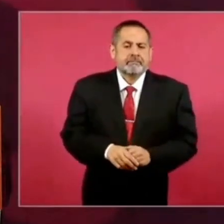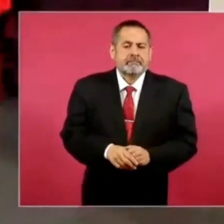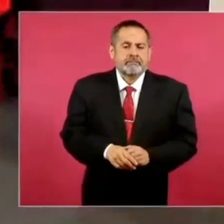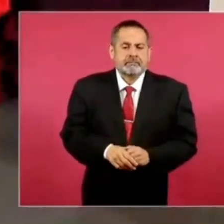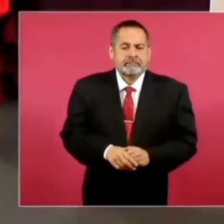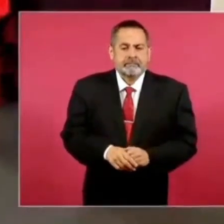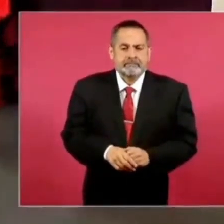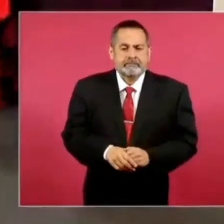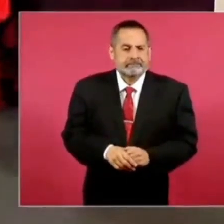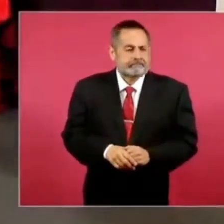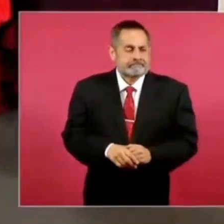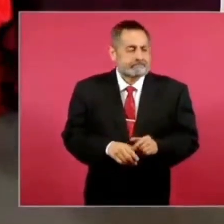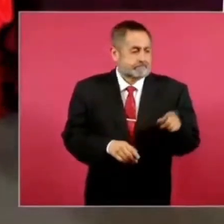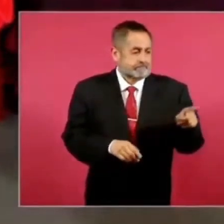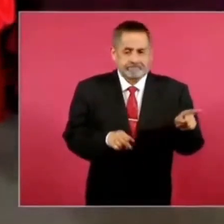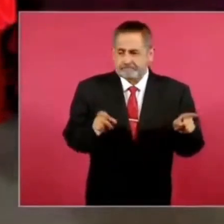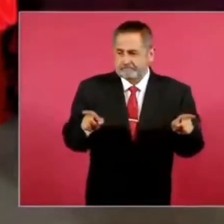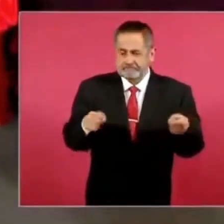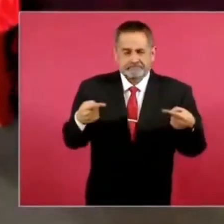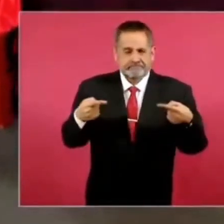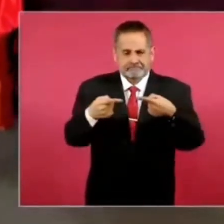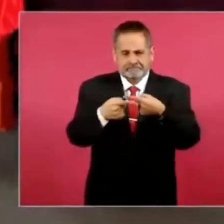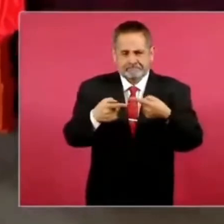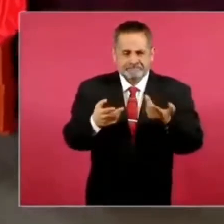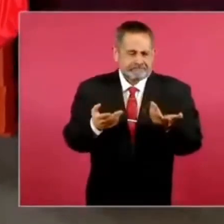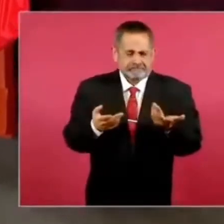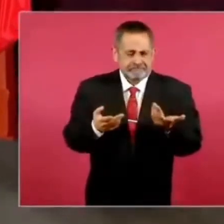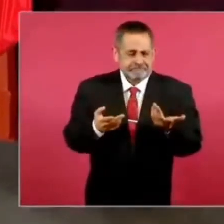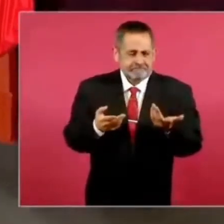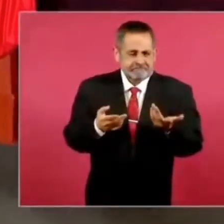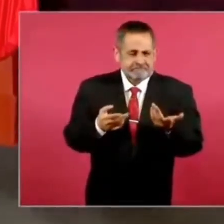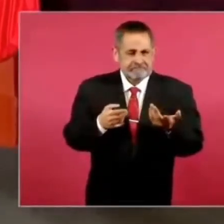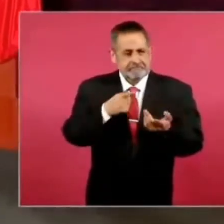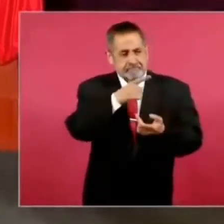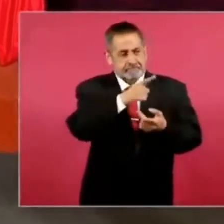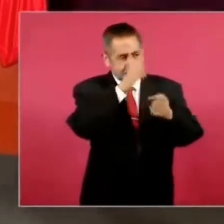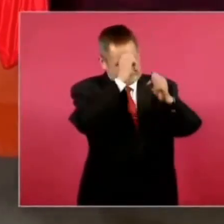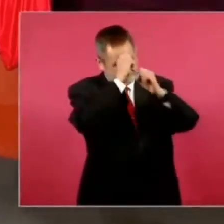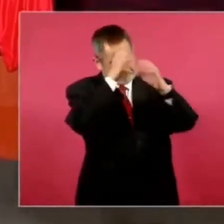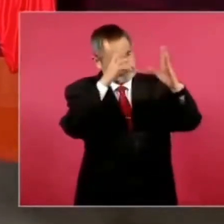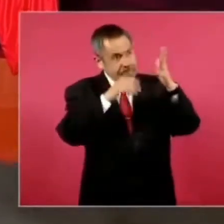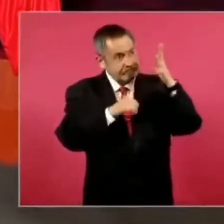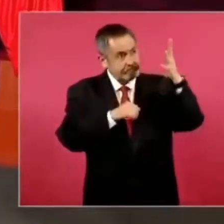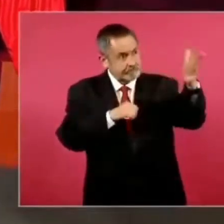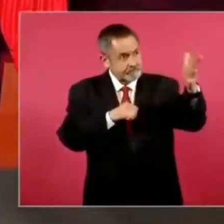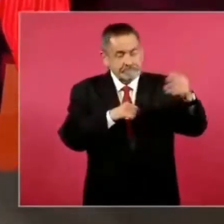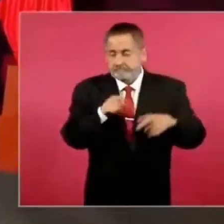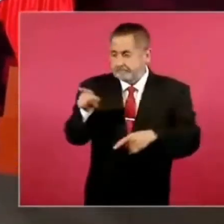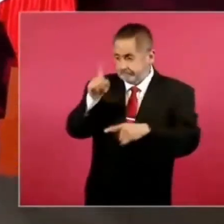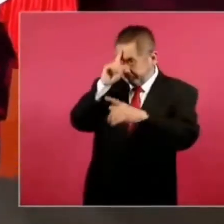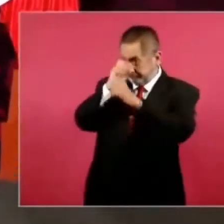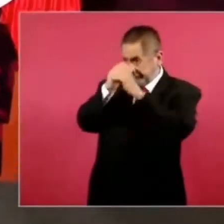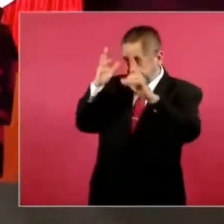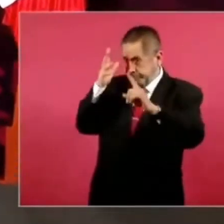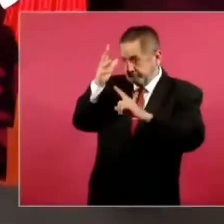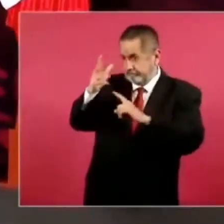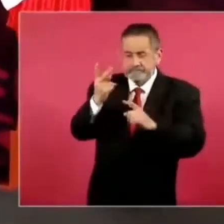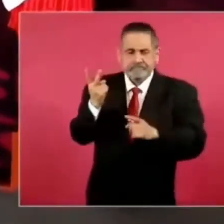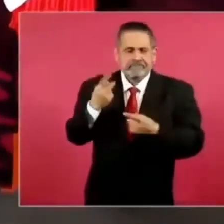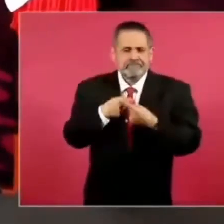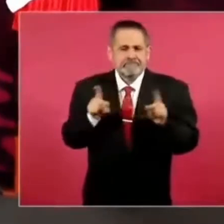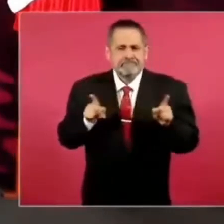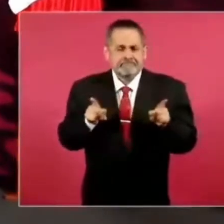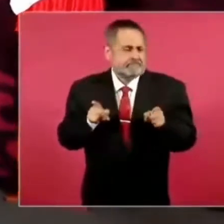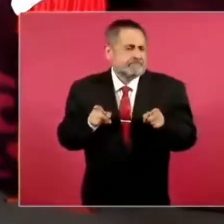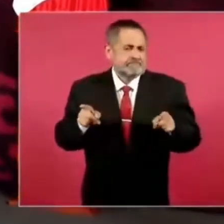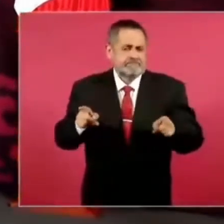distintos y contrapuestos de nación, son dos visiones, dos concepciones. Siempre en la